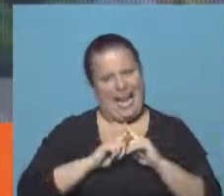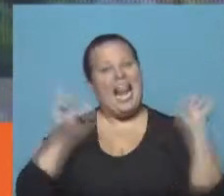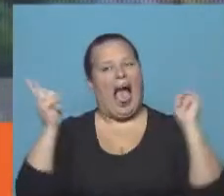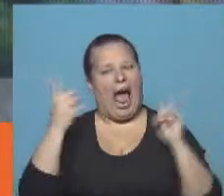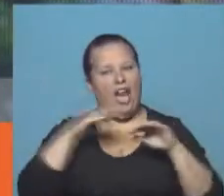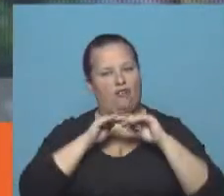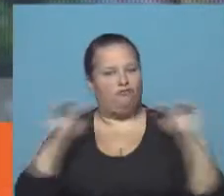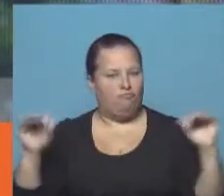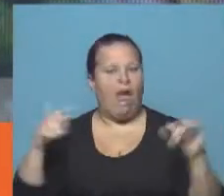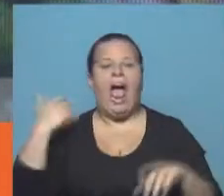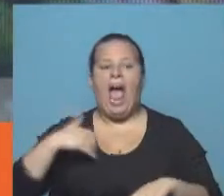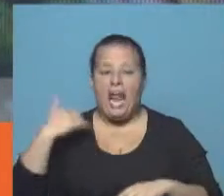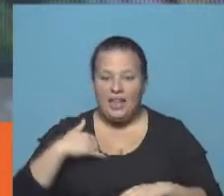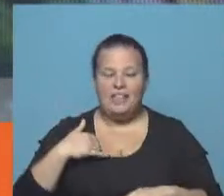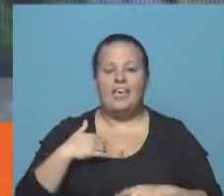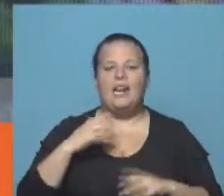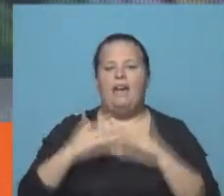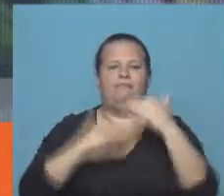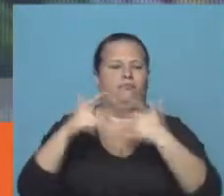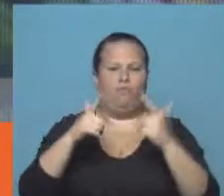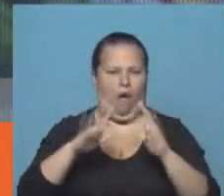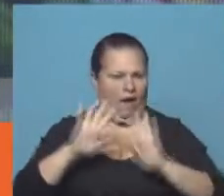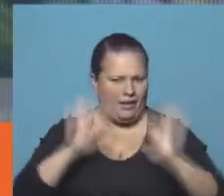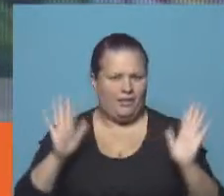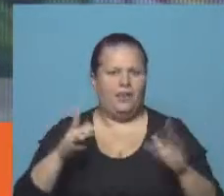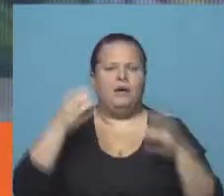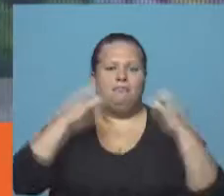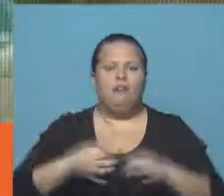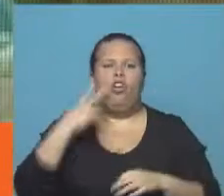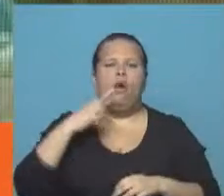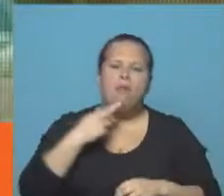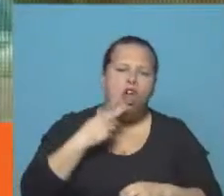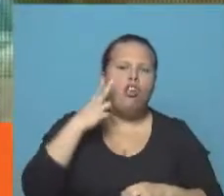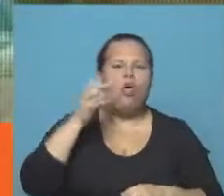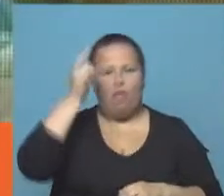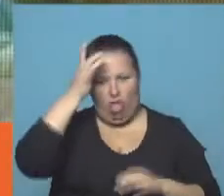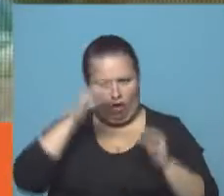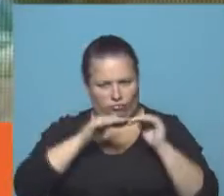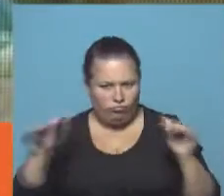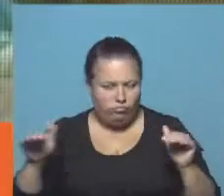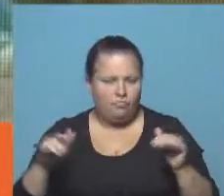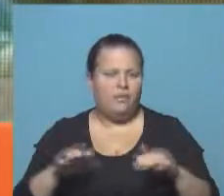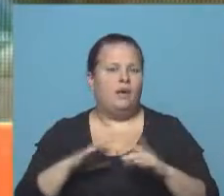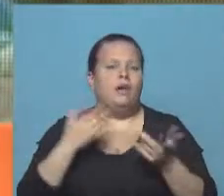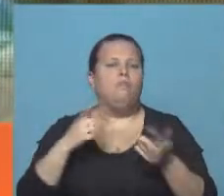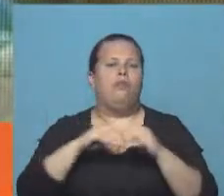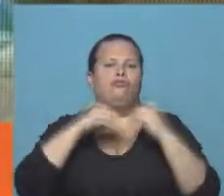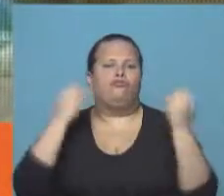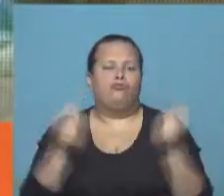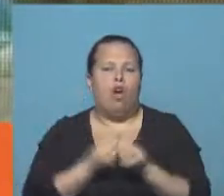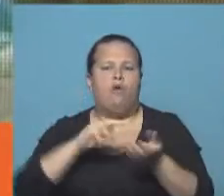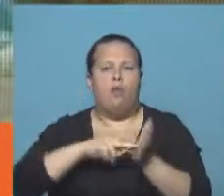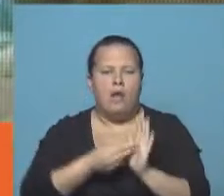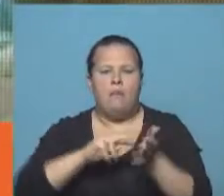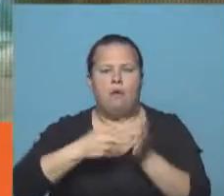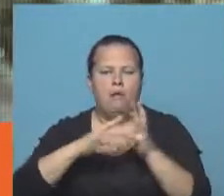estamos en recesión. La Argentina dejó de crecer virtualmente en el 2011-2012 Sí. por una acumulación de problemas